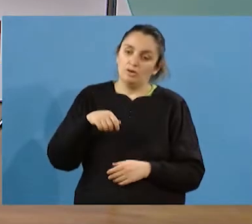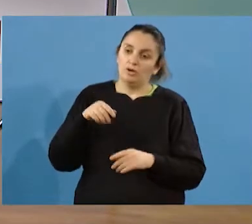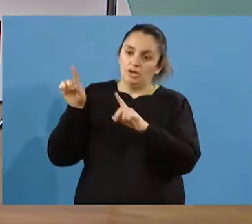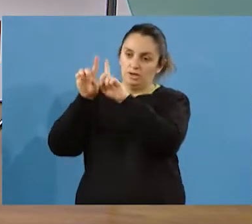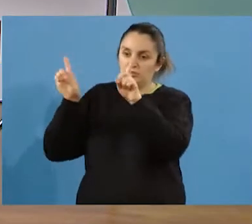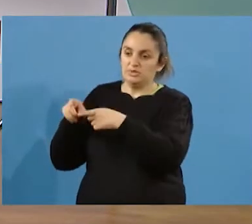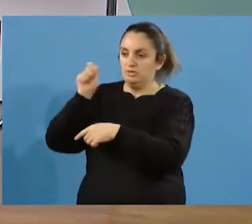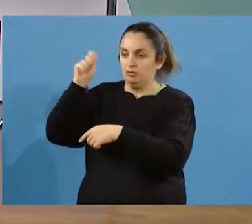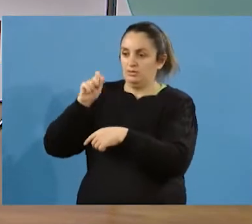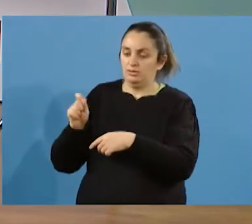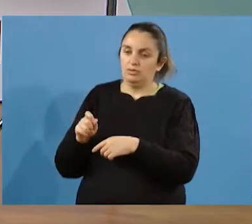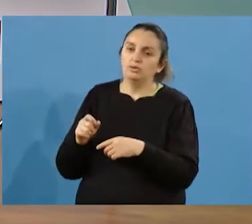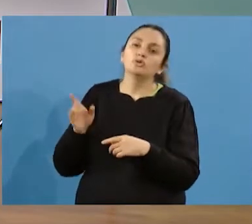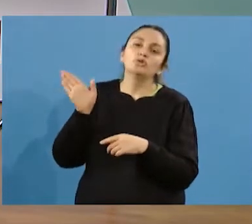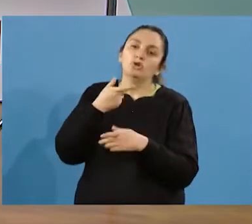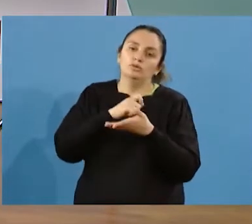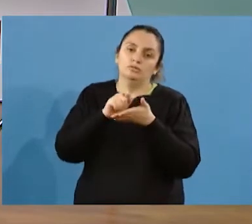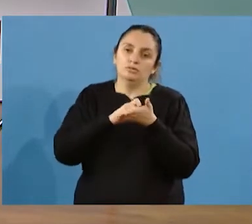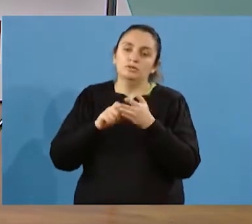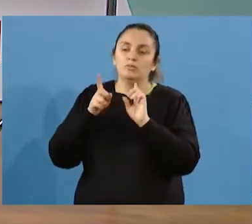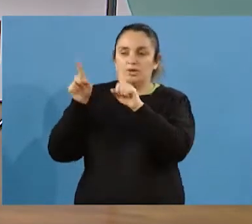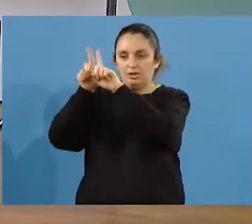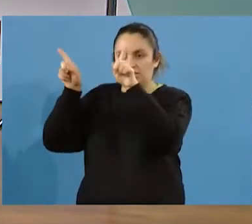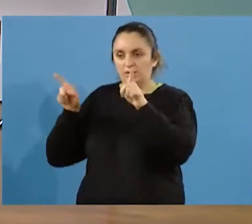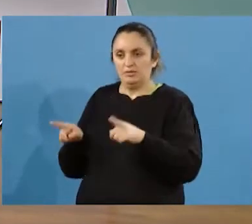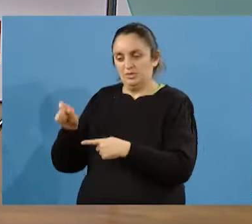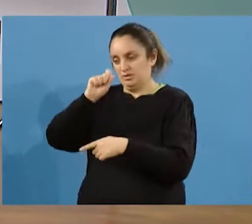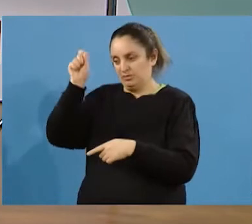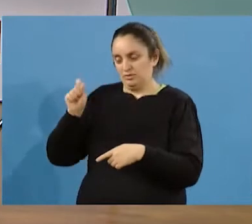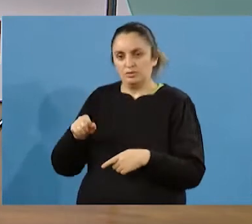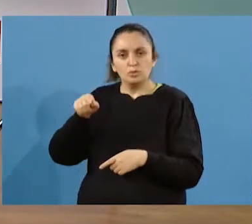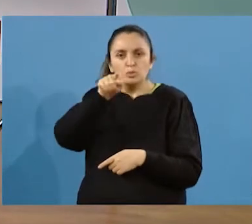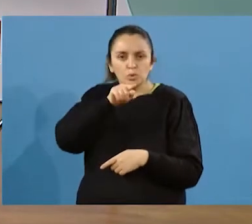vamos a desarrollar los también en el pizarrón fíjense